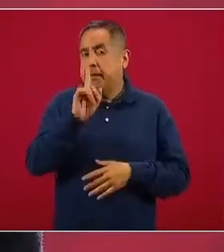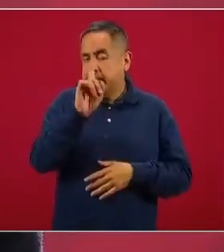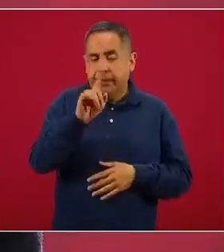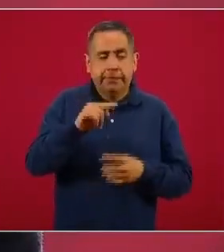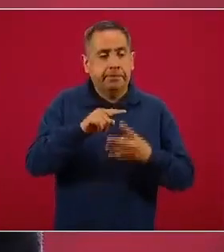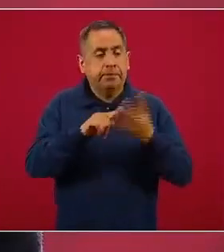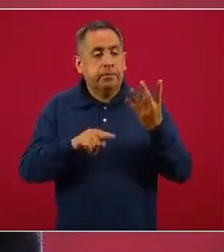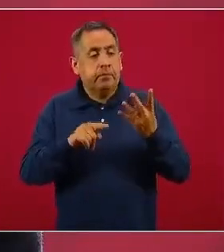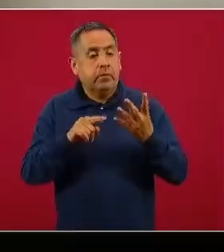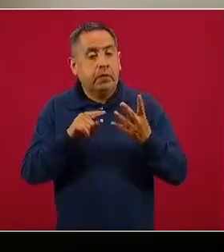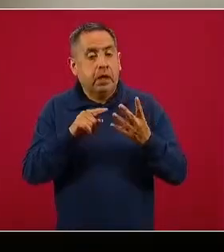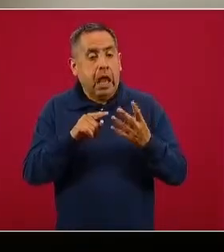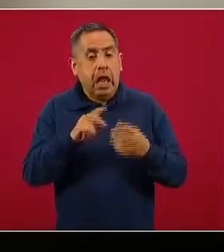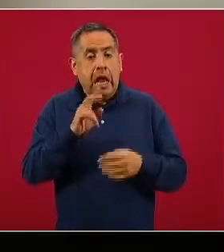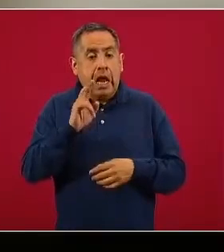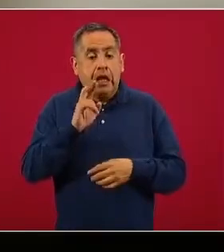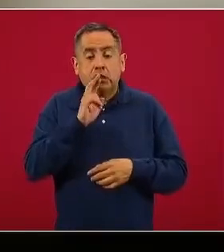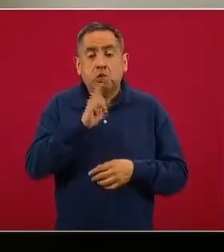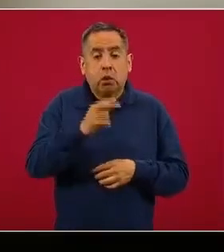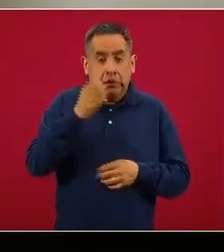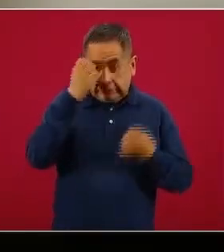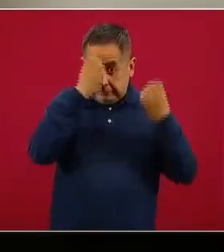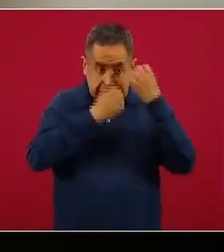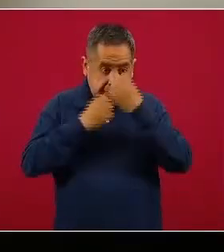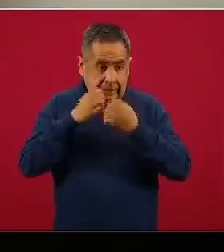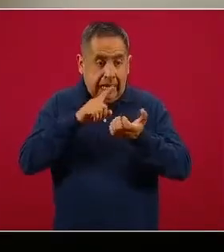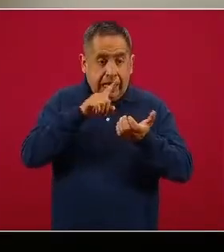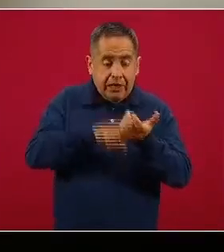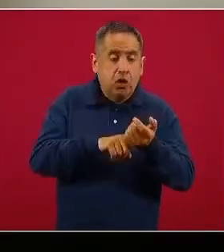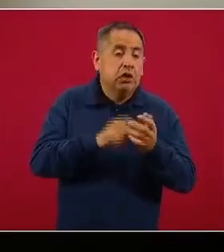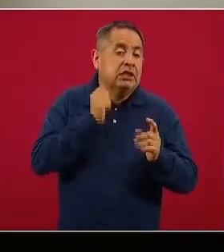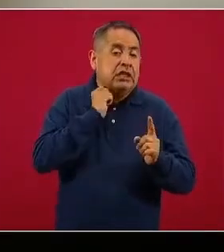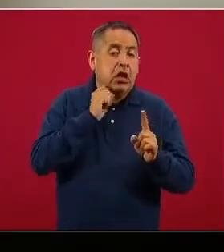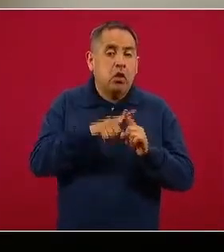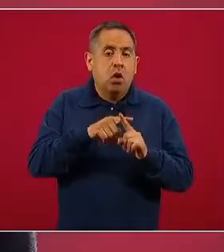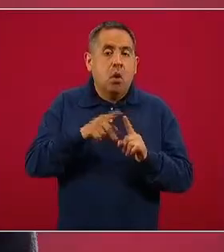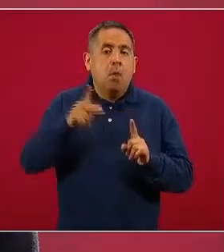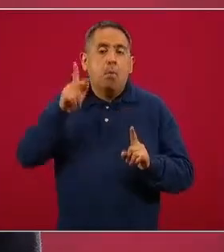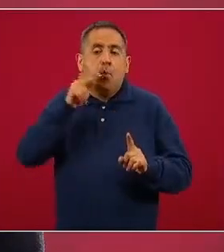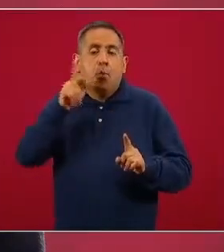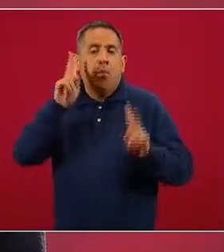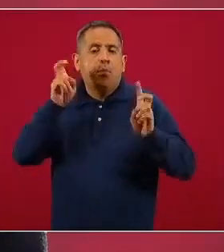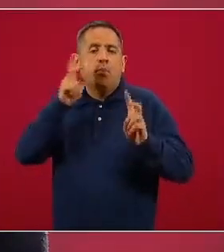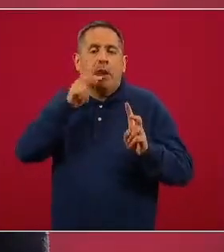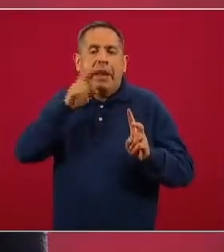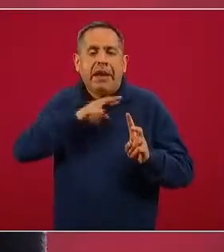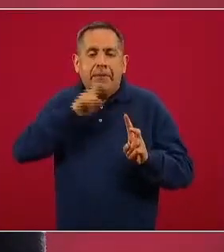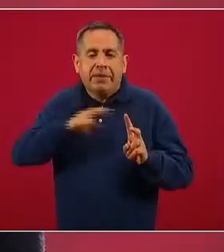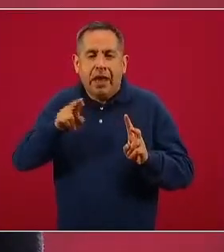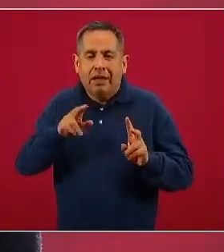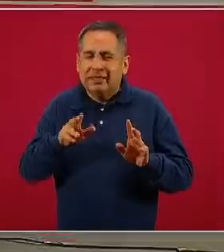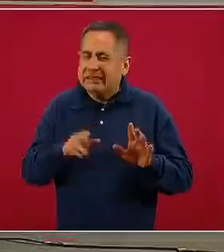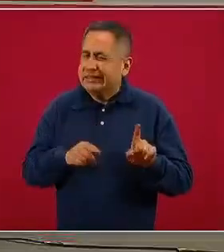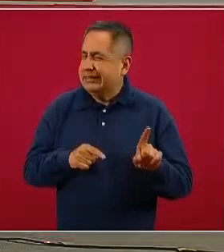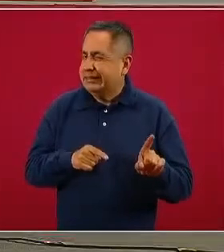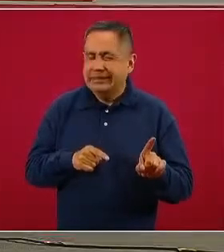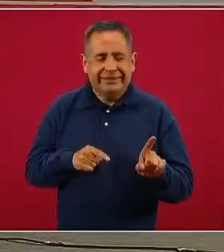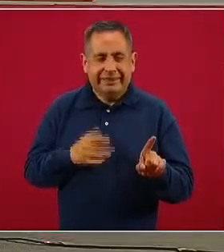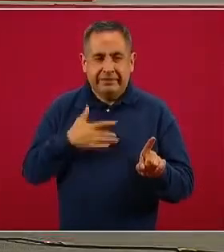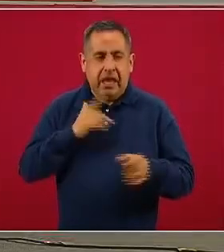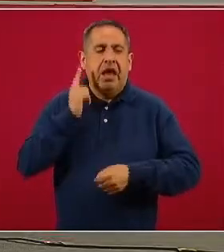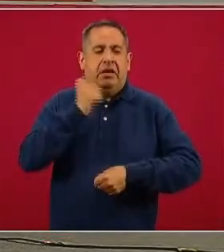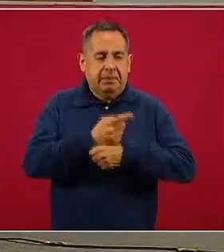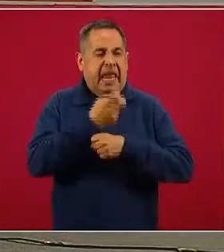de los resultados que se han obtenido en el Senado han sido a través de pruebas rápidas. Las pruebas rápidas no nos permiten